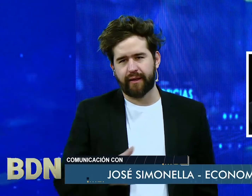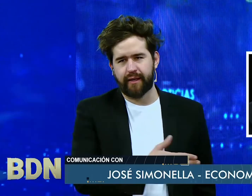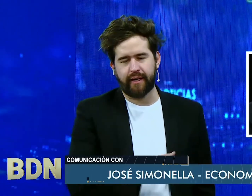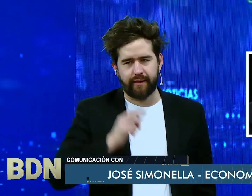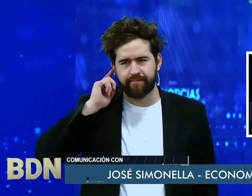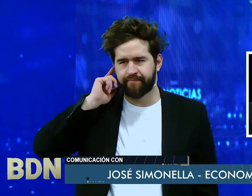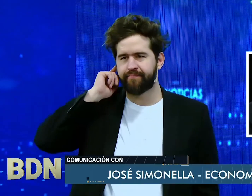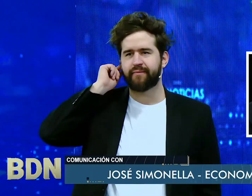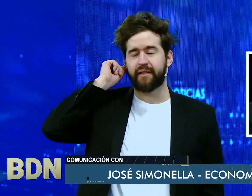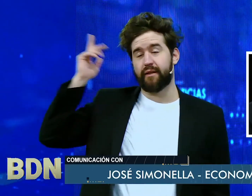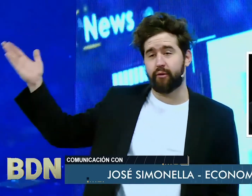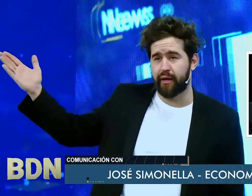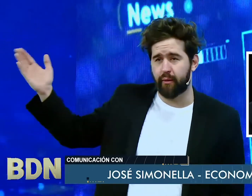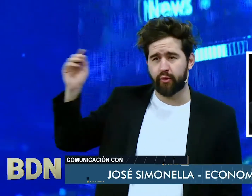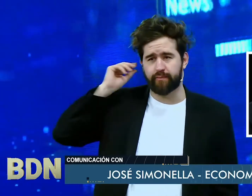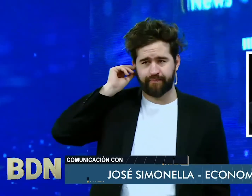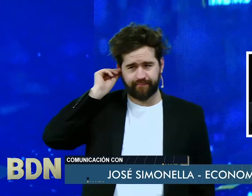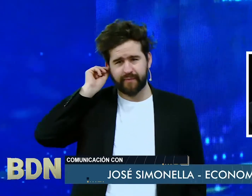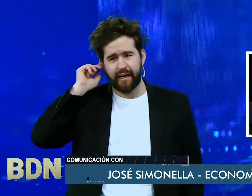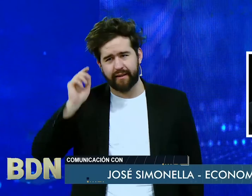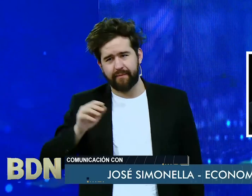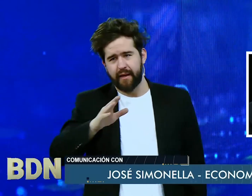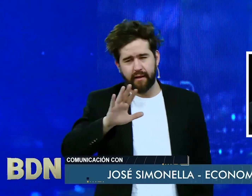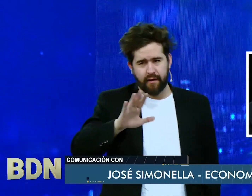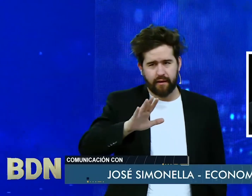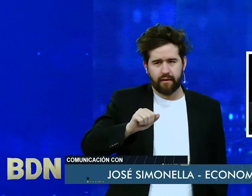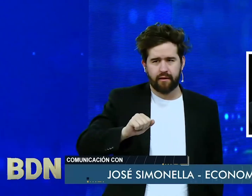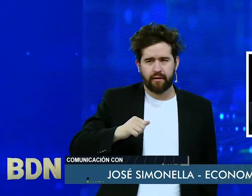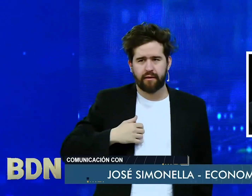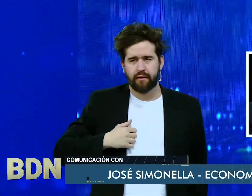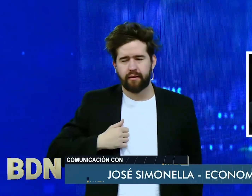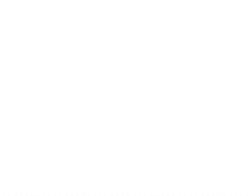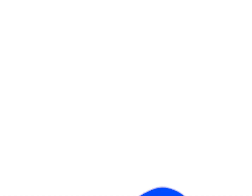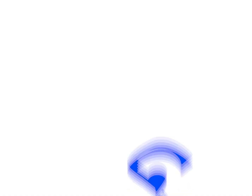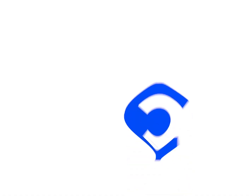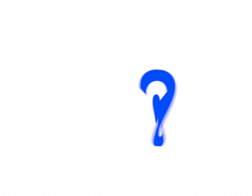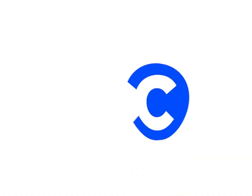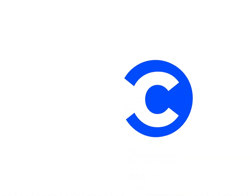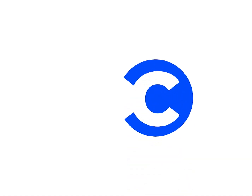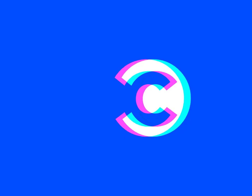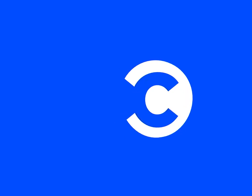yo, Martín y Niki. Bueno, chao. Ahí está. Muchas gracias a usted y feliz día del periodista para todos.